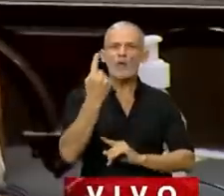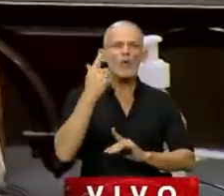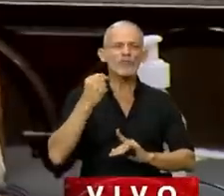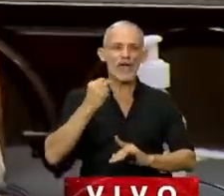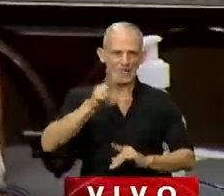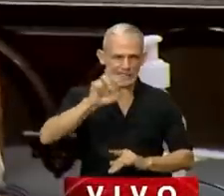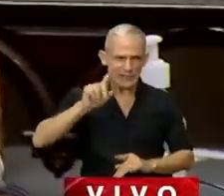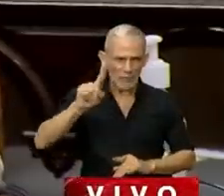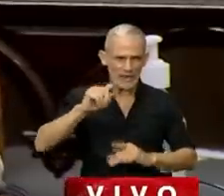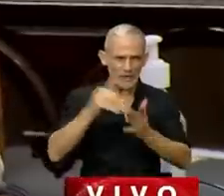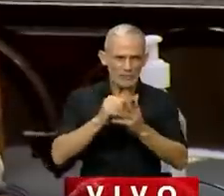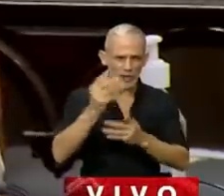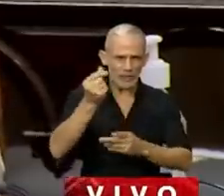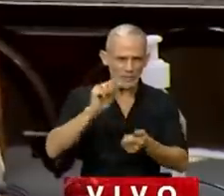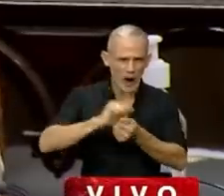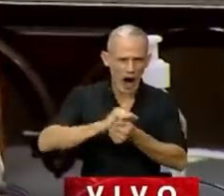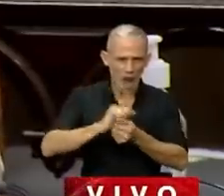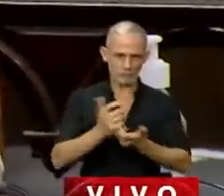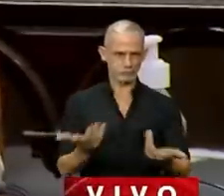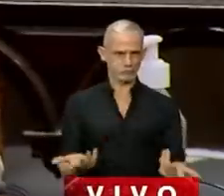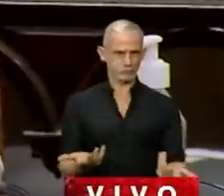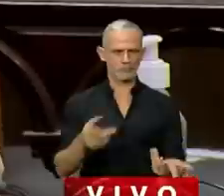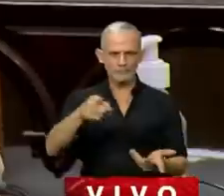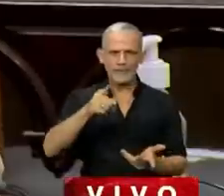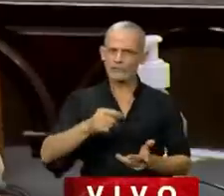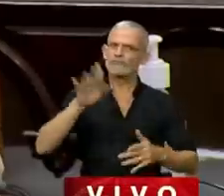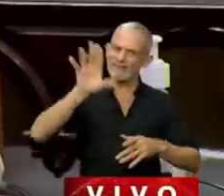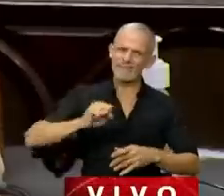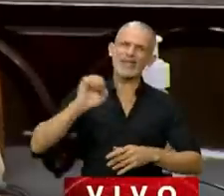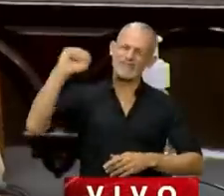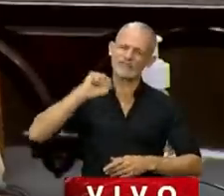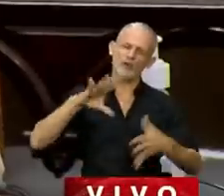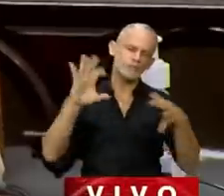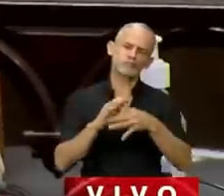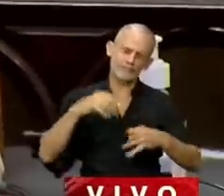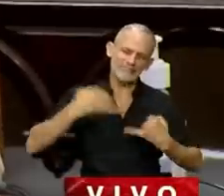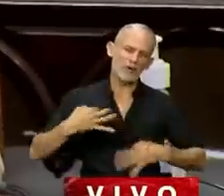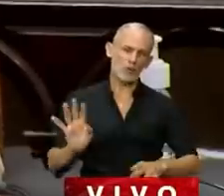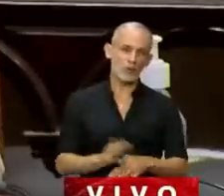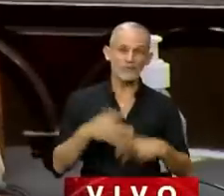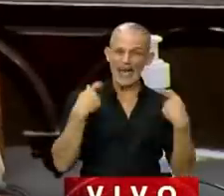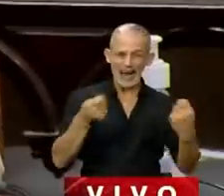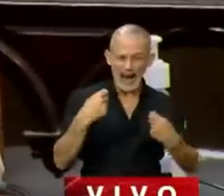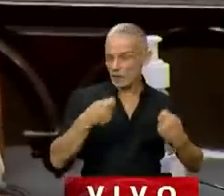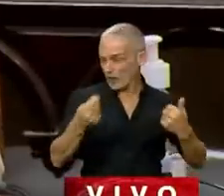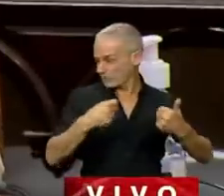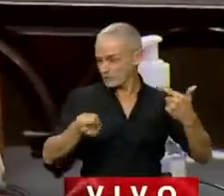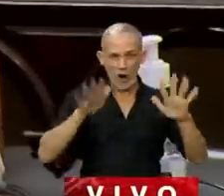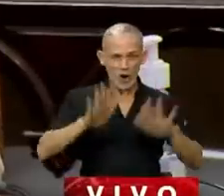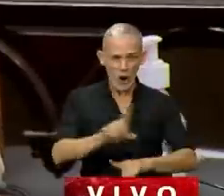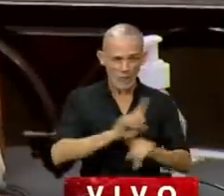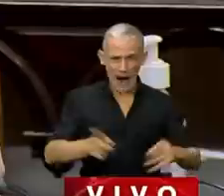ayer, 300.000 millones de pesos. Pueden decir lo que quieran, pero eso va a traer más inflación. Y el gasto público no se